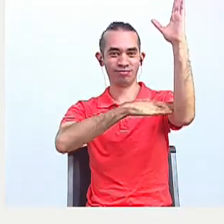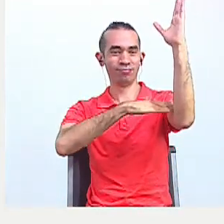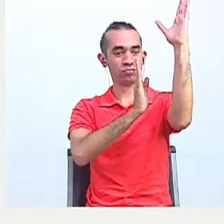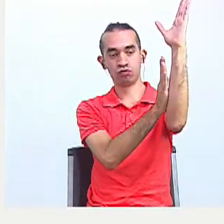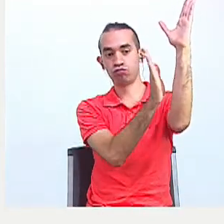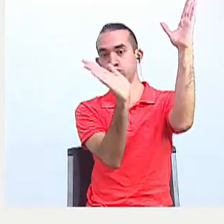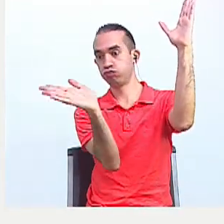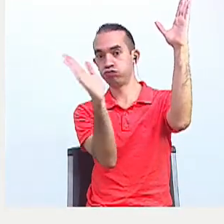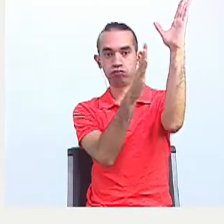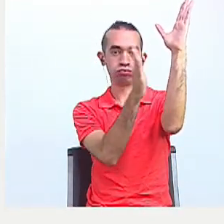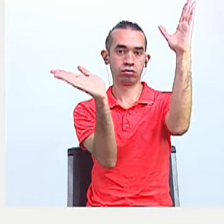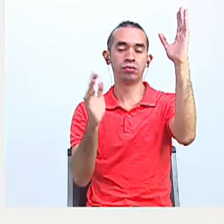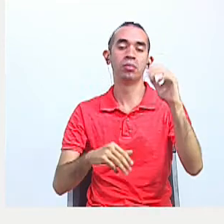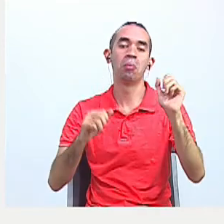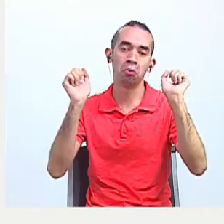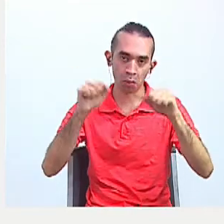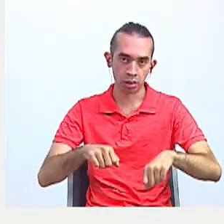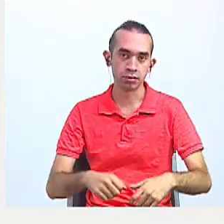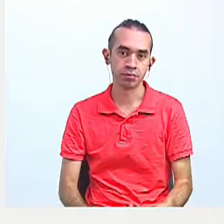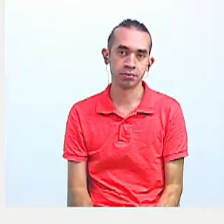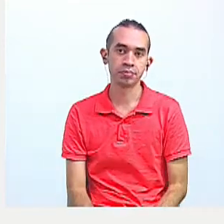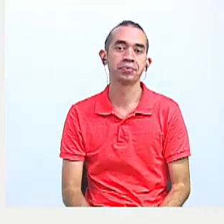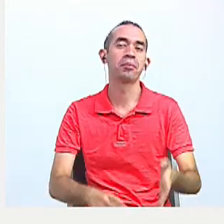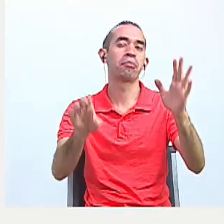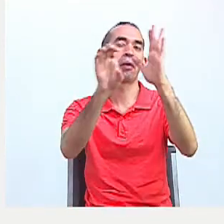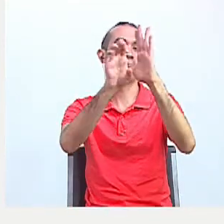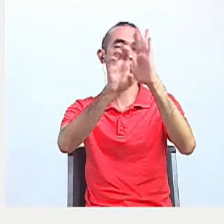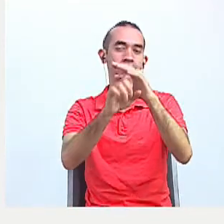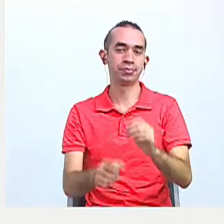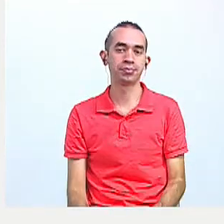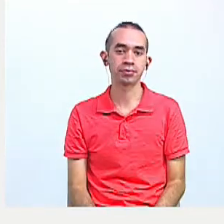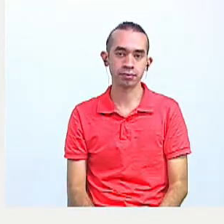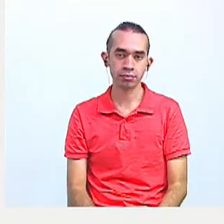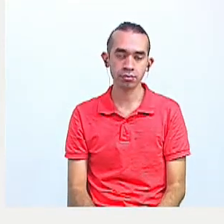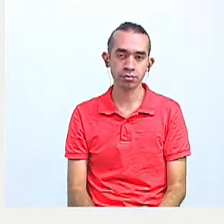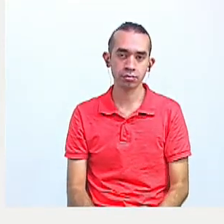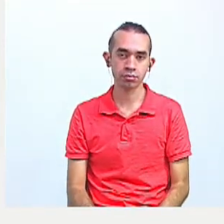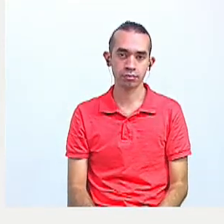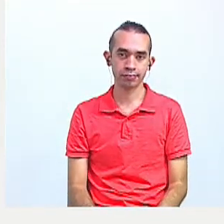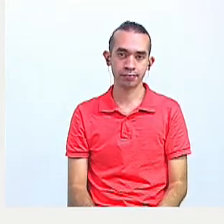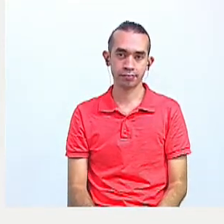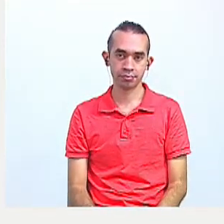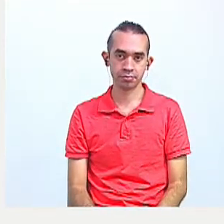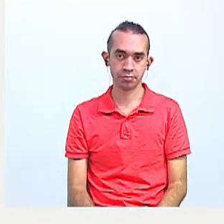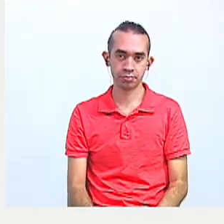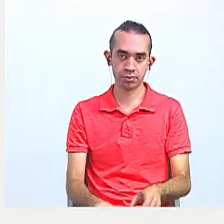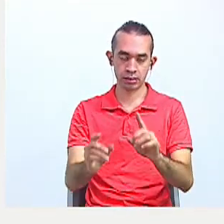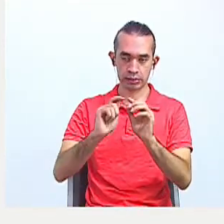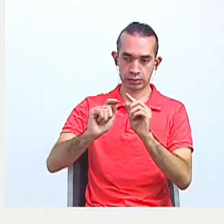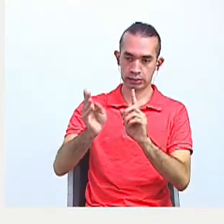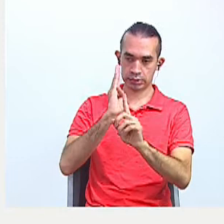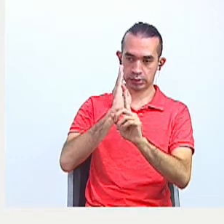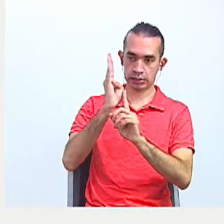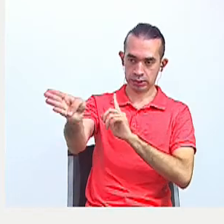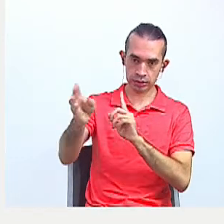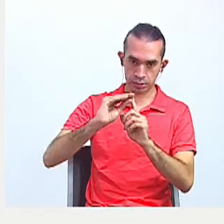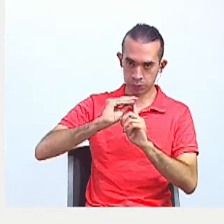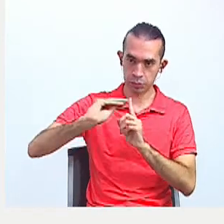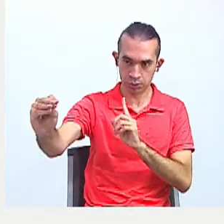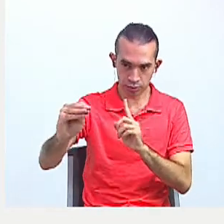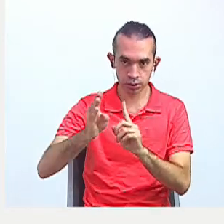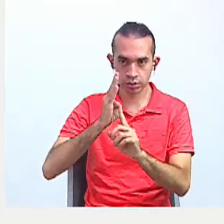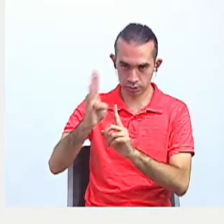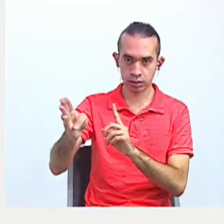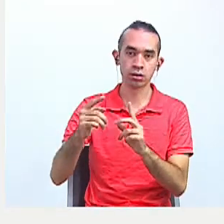asignar direcciones. Ok, ejemplos de cantidades vectoriales: el desplazamiento,